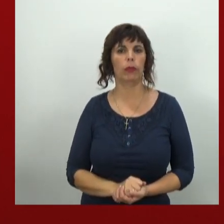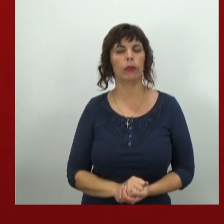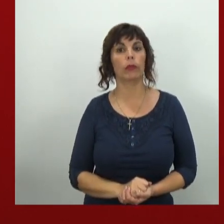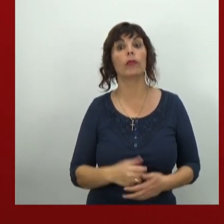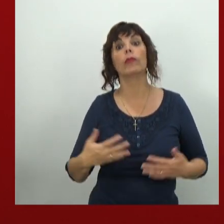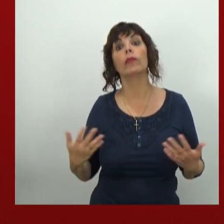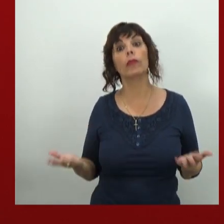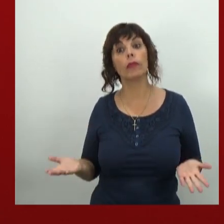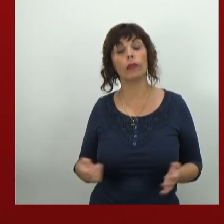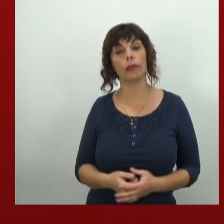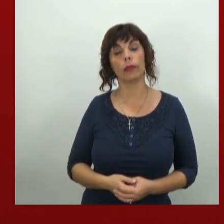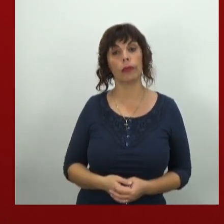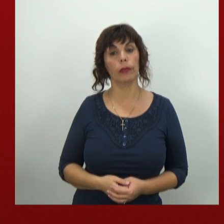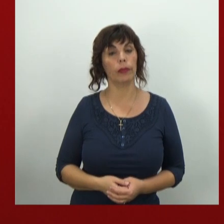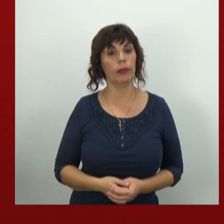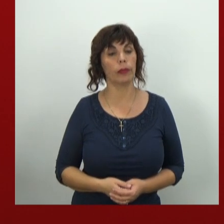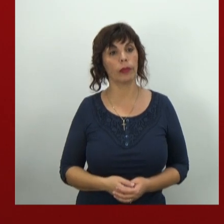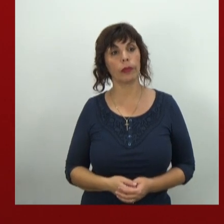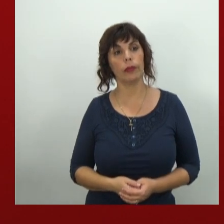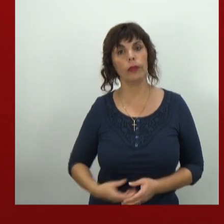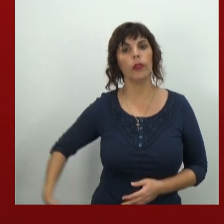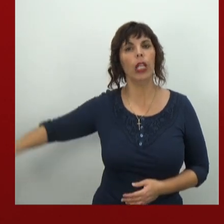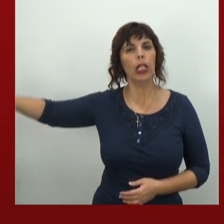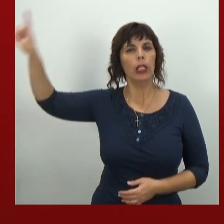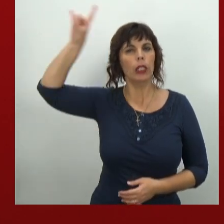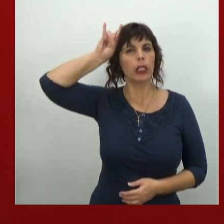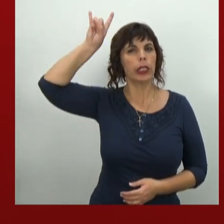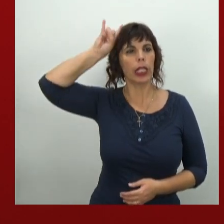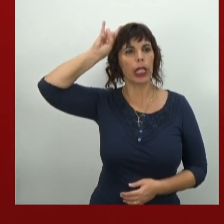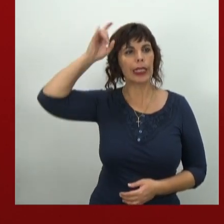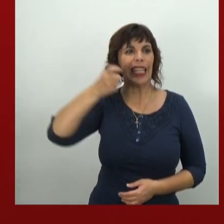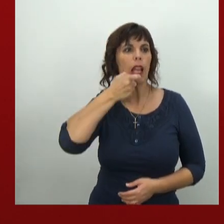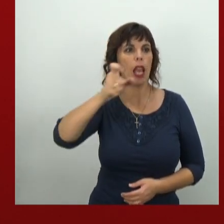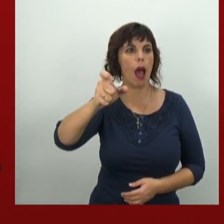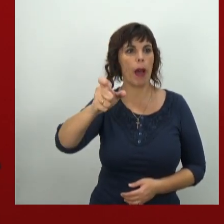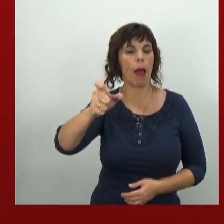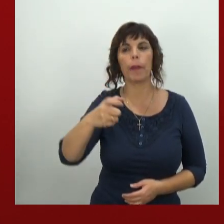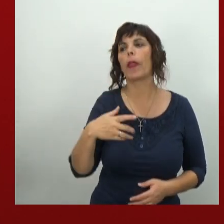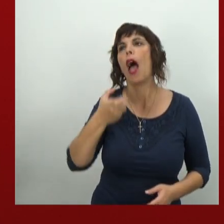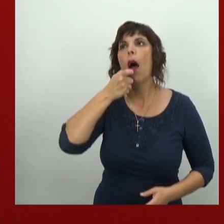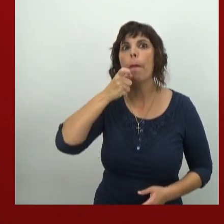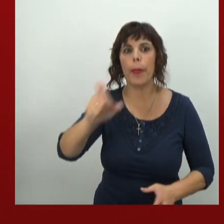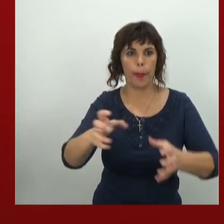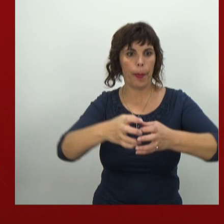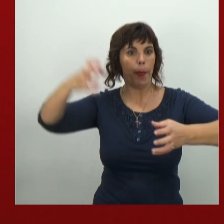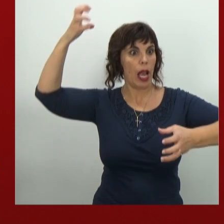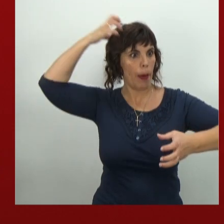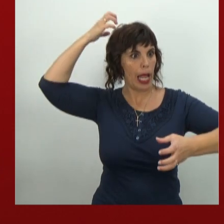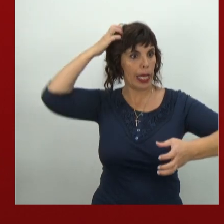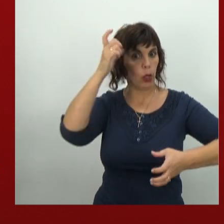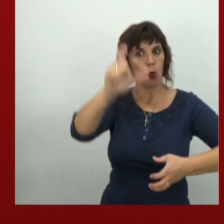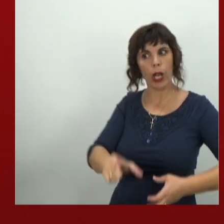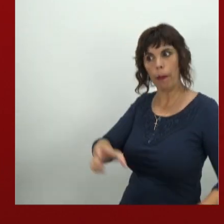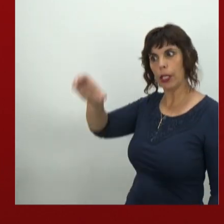trabajo de venir a robar la palabra, como dice Jesucristo, la palabra del